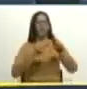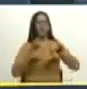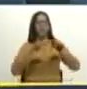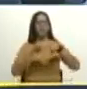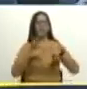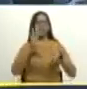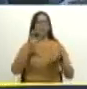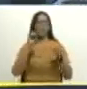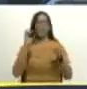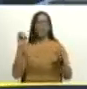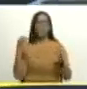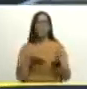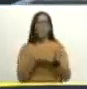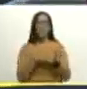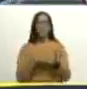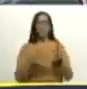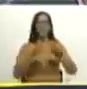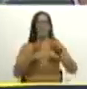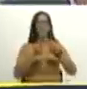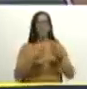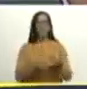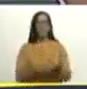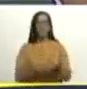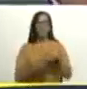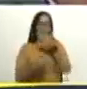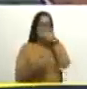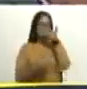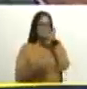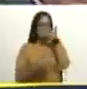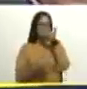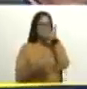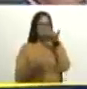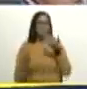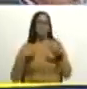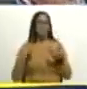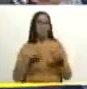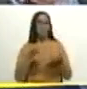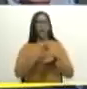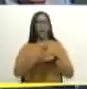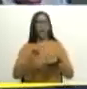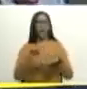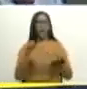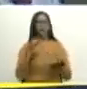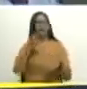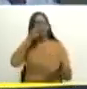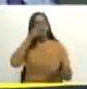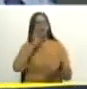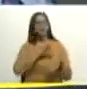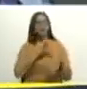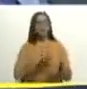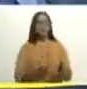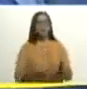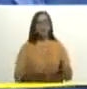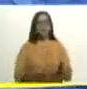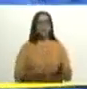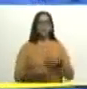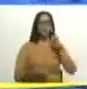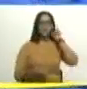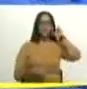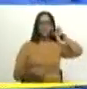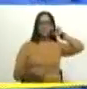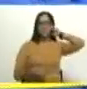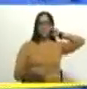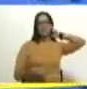500.000 viviendas de calidad. Pero tenemos heridas en la seguridad social, en los ingresos salariales de